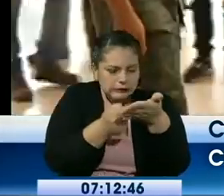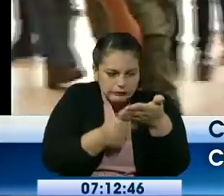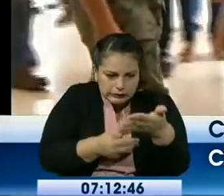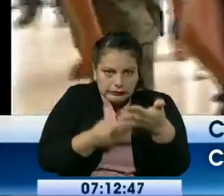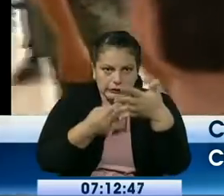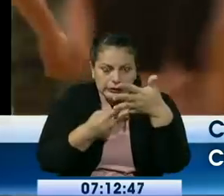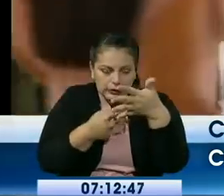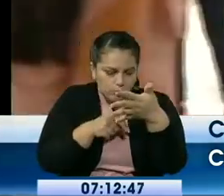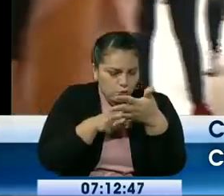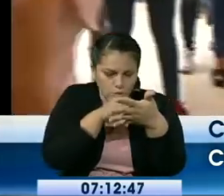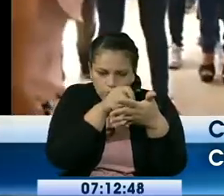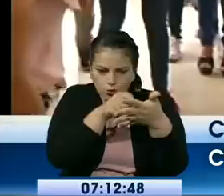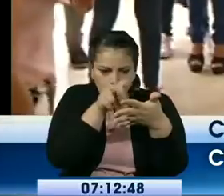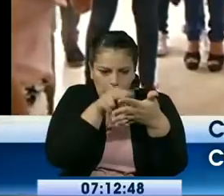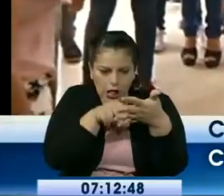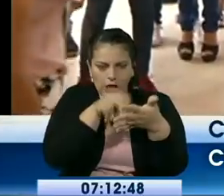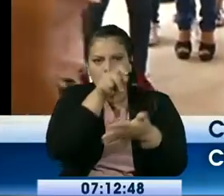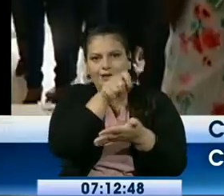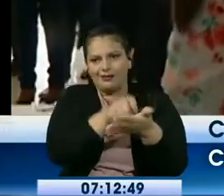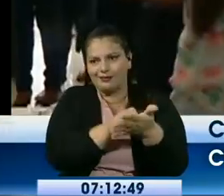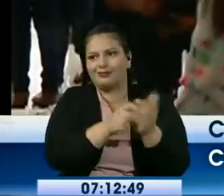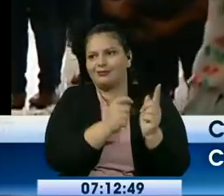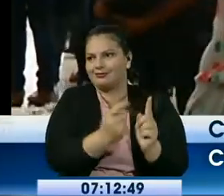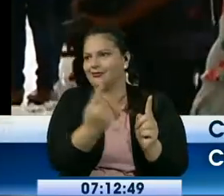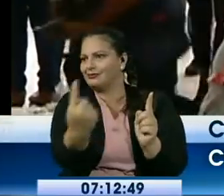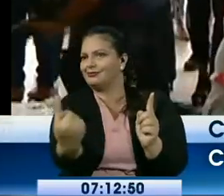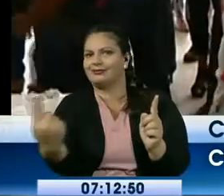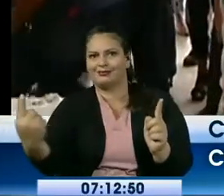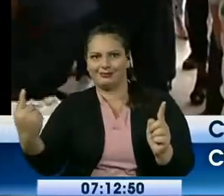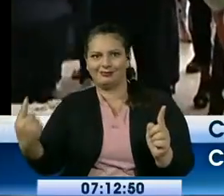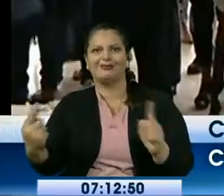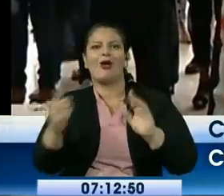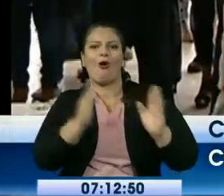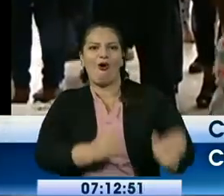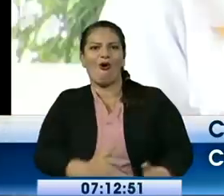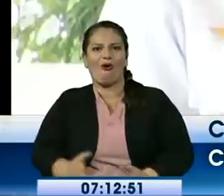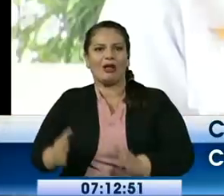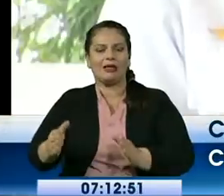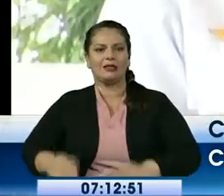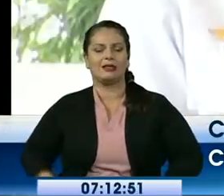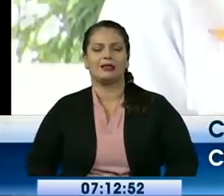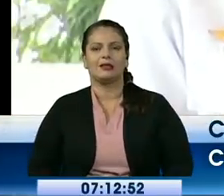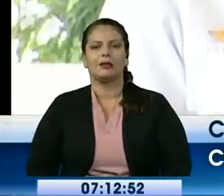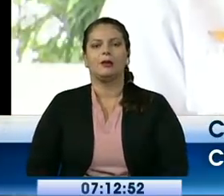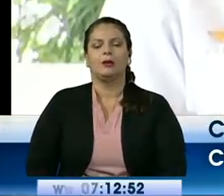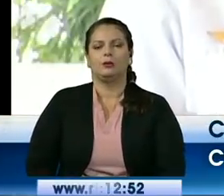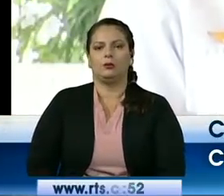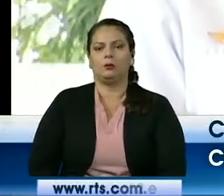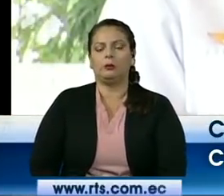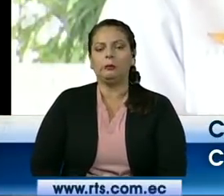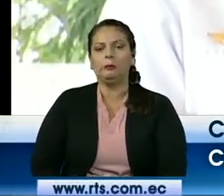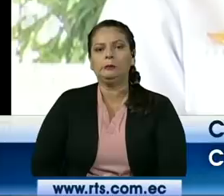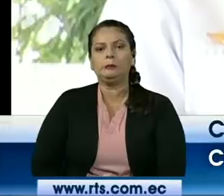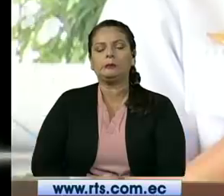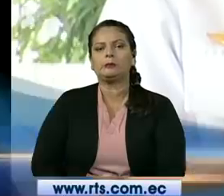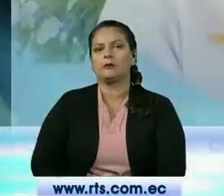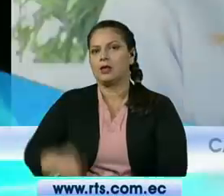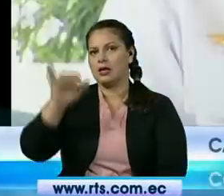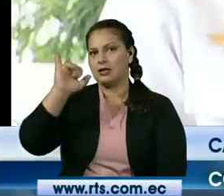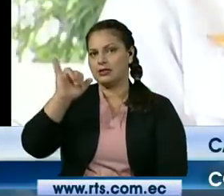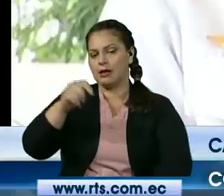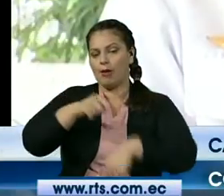para la distribución de casi 8.000 paquetes electorales en la provincia. El día sábado, a partir de las 10 de la